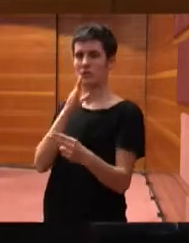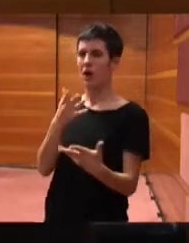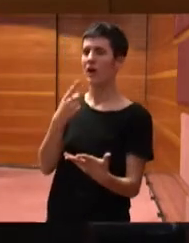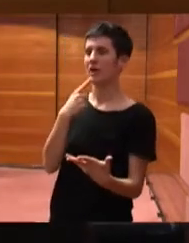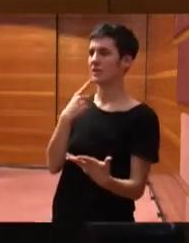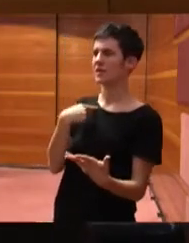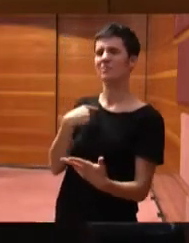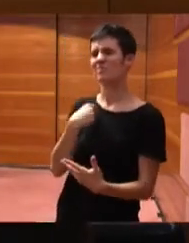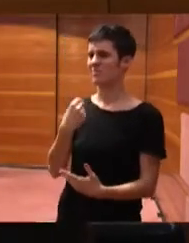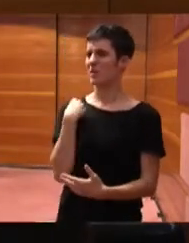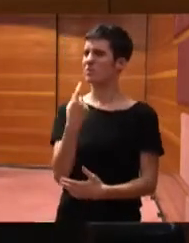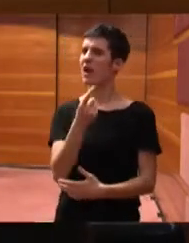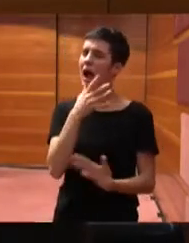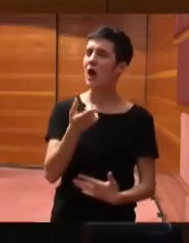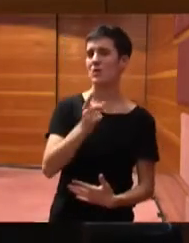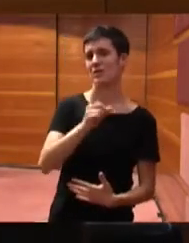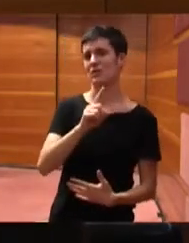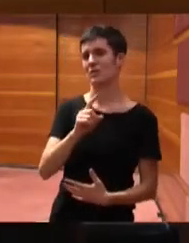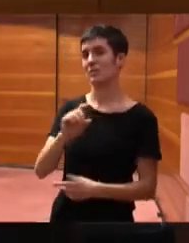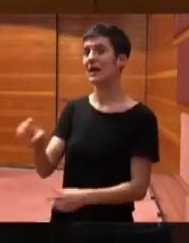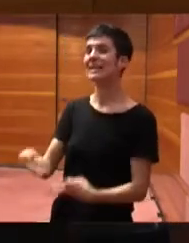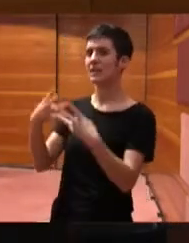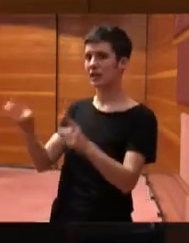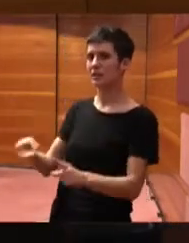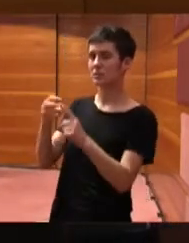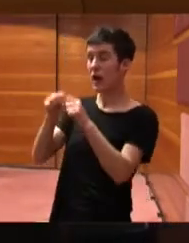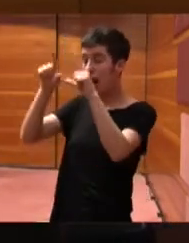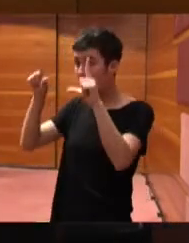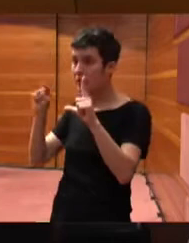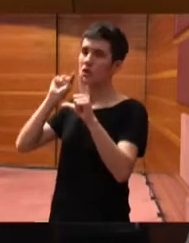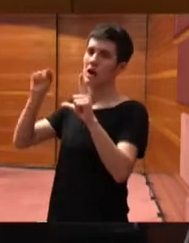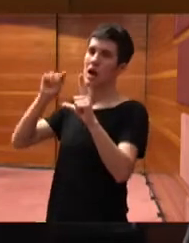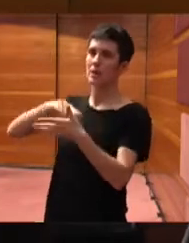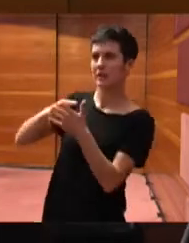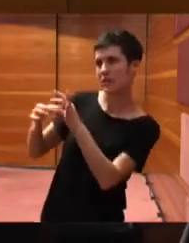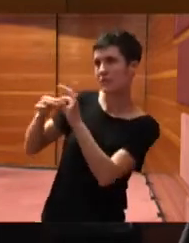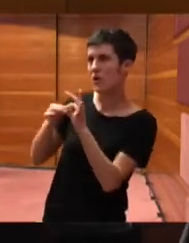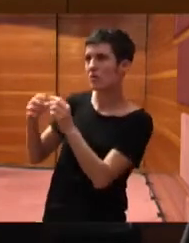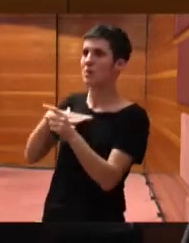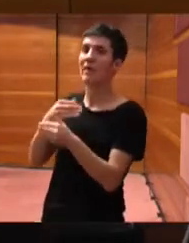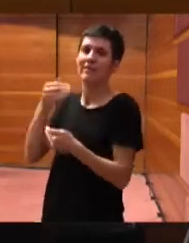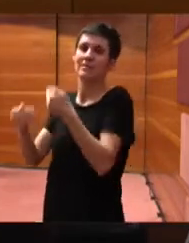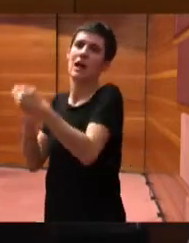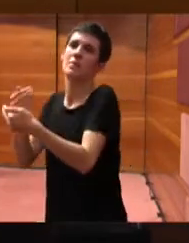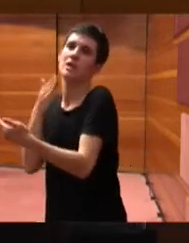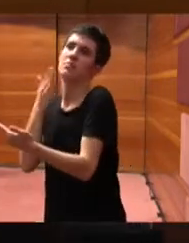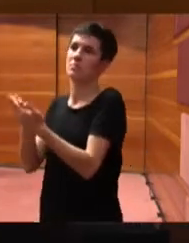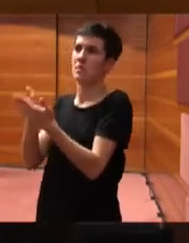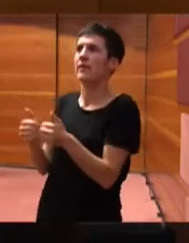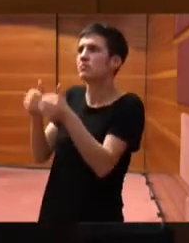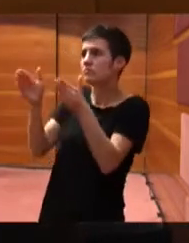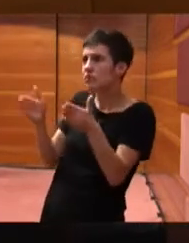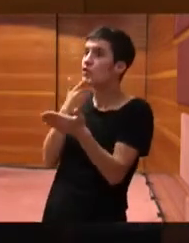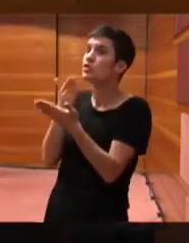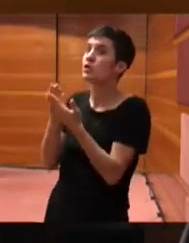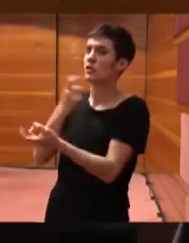mira, no me preguntes ahora, entra a un portal que tenemos, donde con una firma electrónica reconocida vas a poder iniciar un trámite de solicitud de información en el